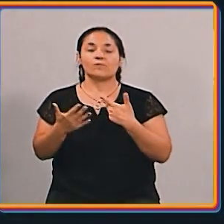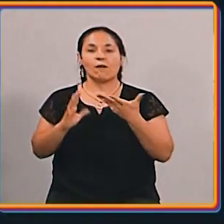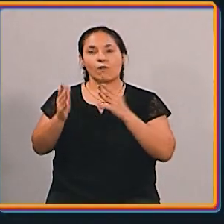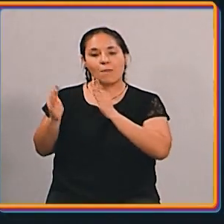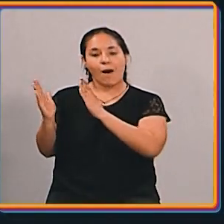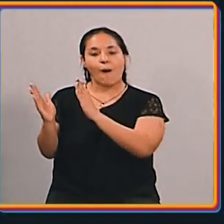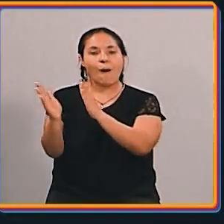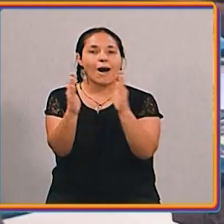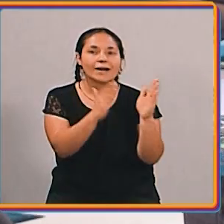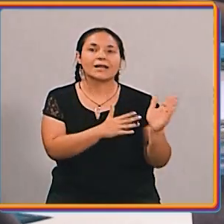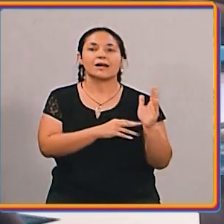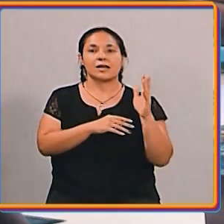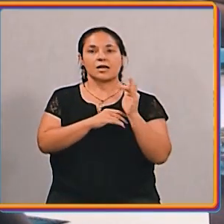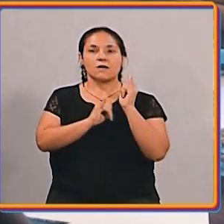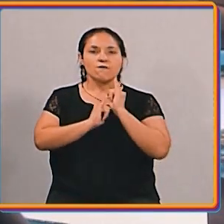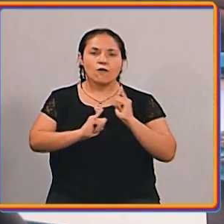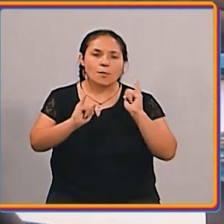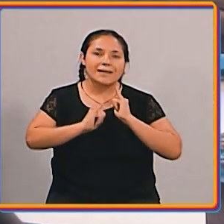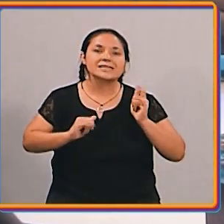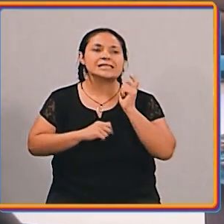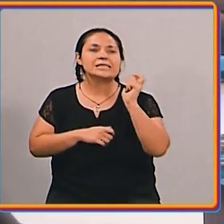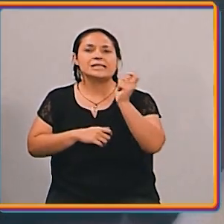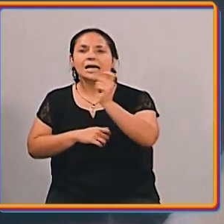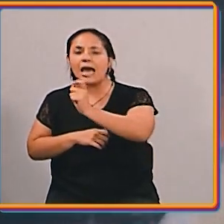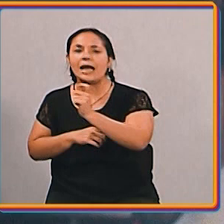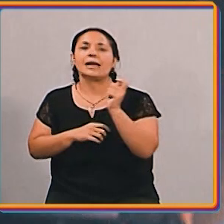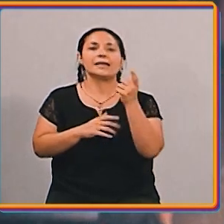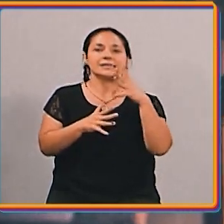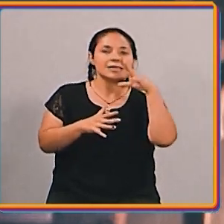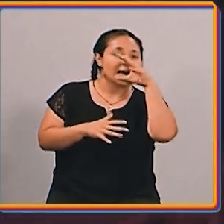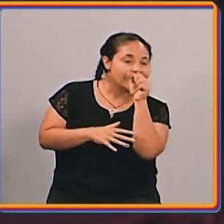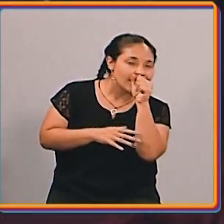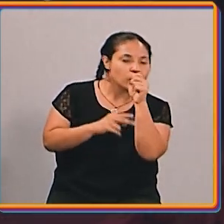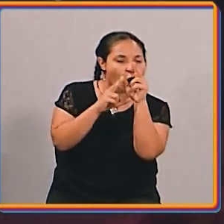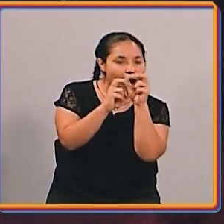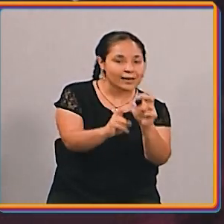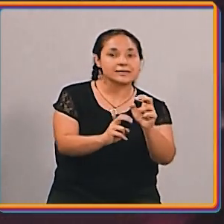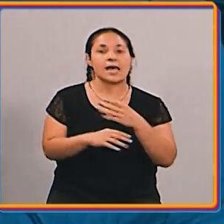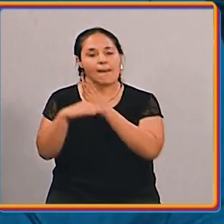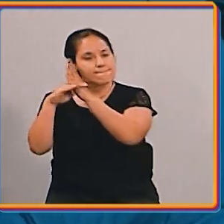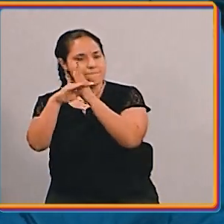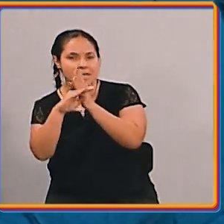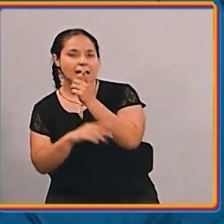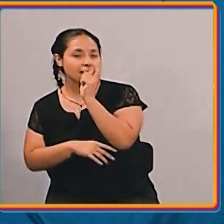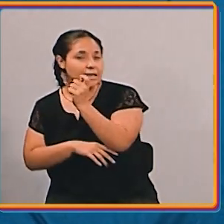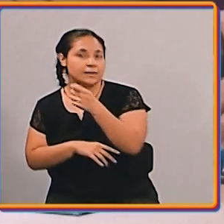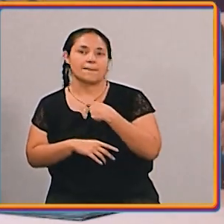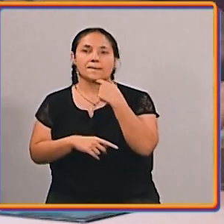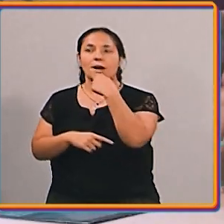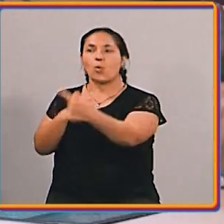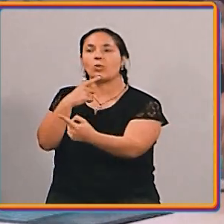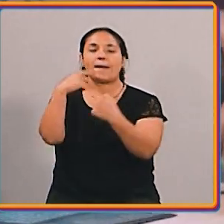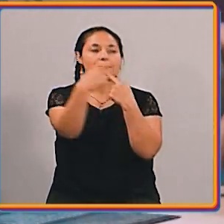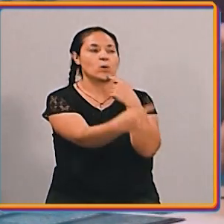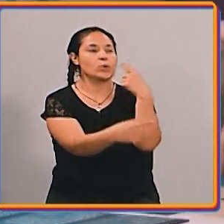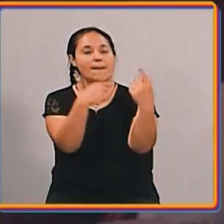De forma ordenada y para conseguir información sobre quiénes son los agentes secretos y quién es el espía, deberemos realizar varias